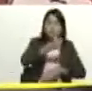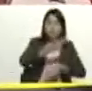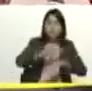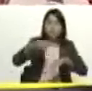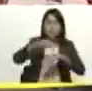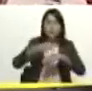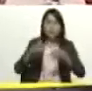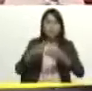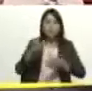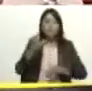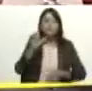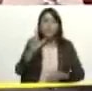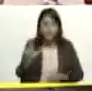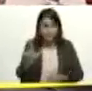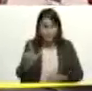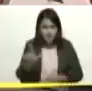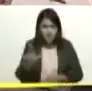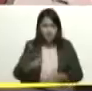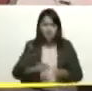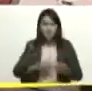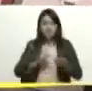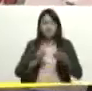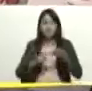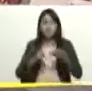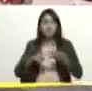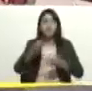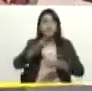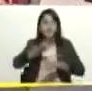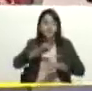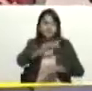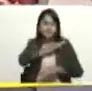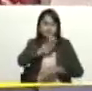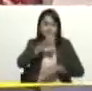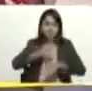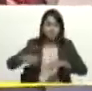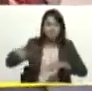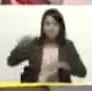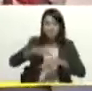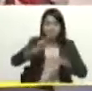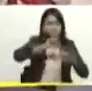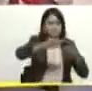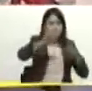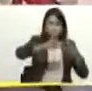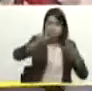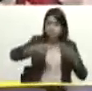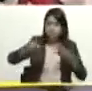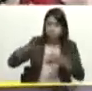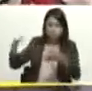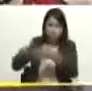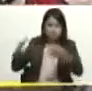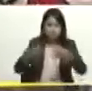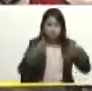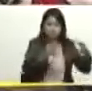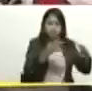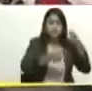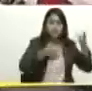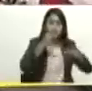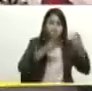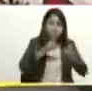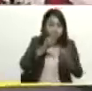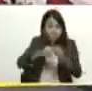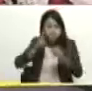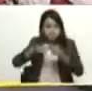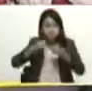Partido Socialista Unido de Venezuela, la Dirección Nacional de todos los partidos y movimientos políticos y sociales del Gran